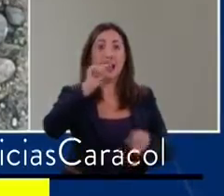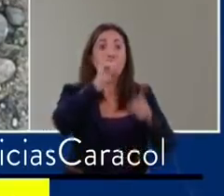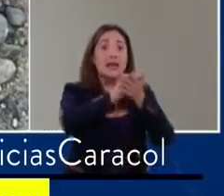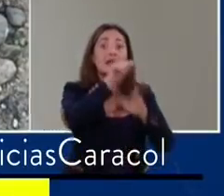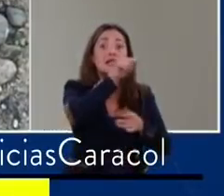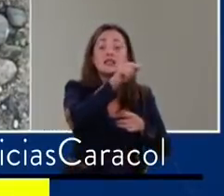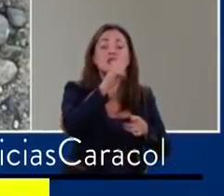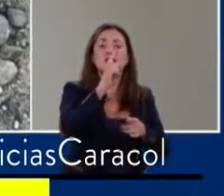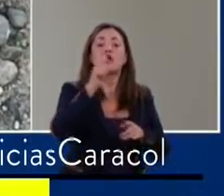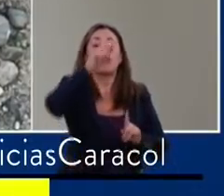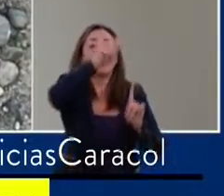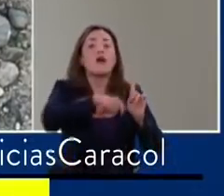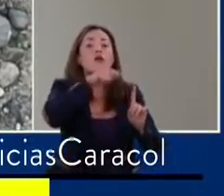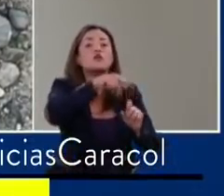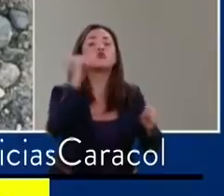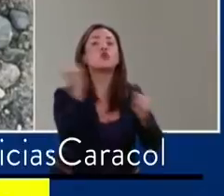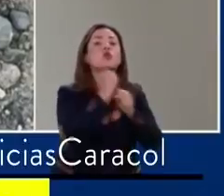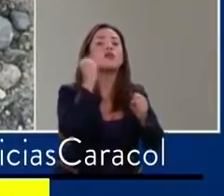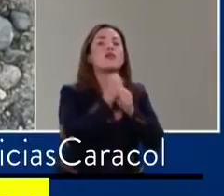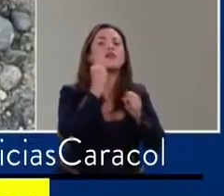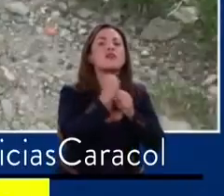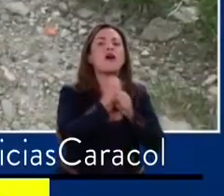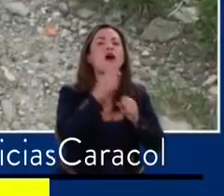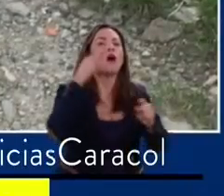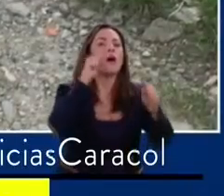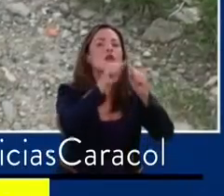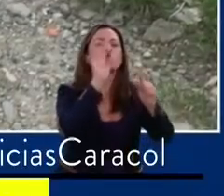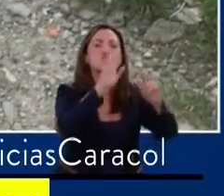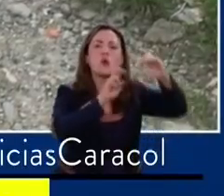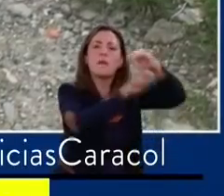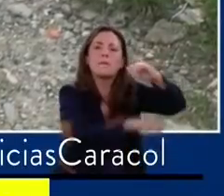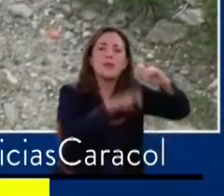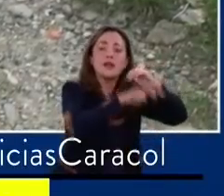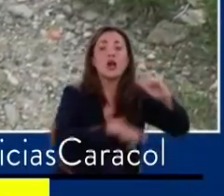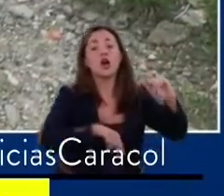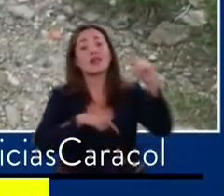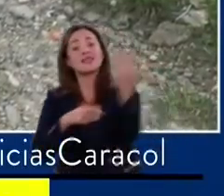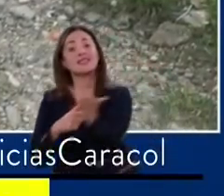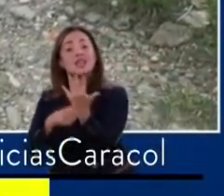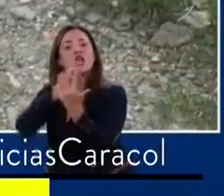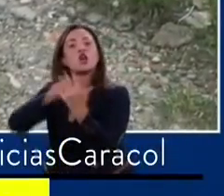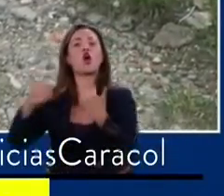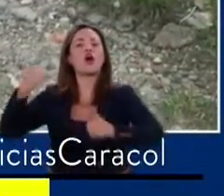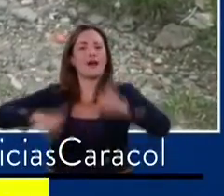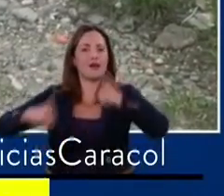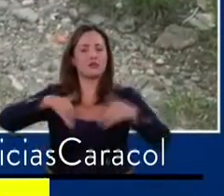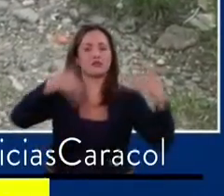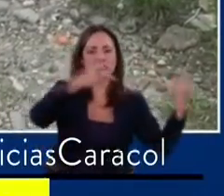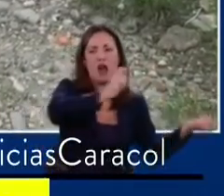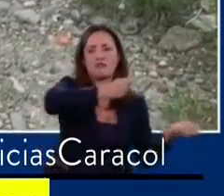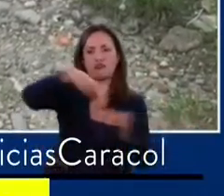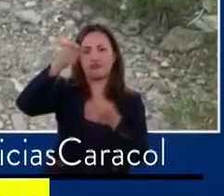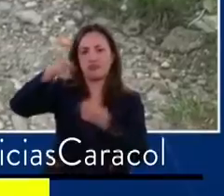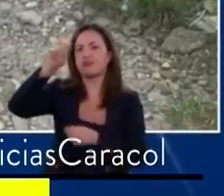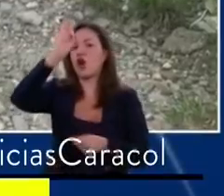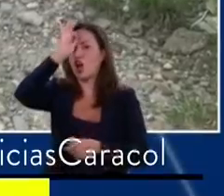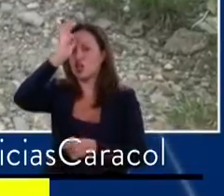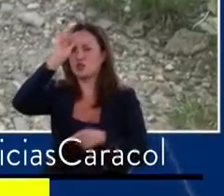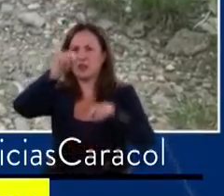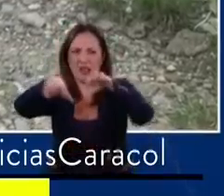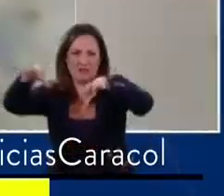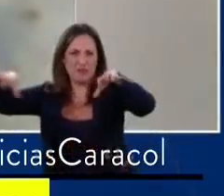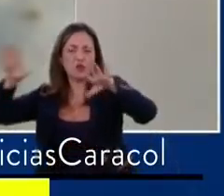se dedicaba a las labores de minería. 5 personas también resultaron heridas y ya fueron trasladadas a centros asistenciales. Según